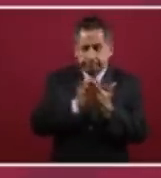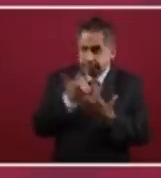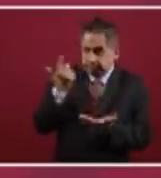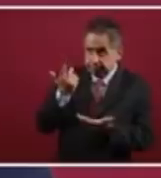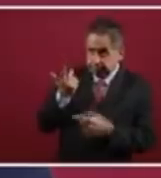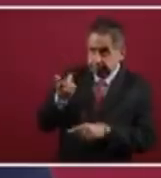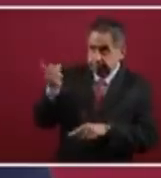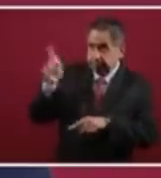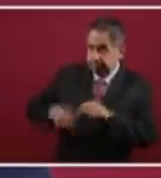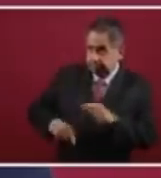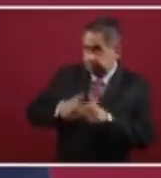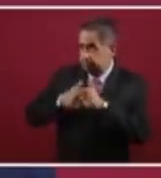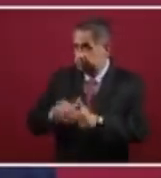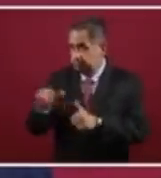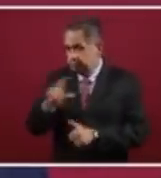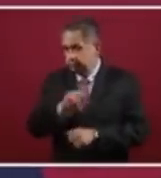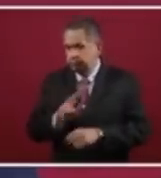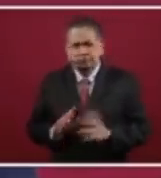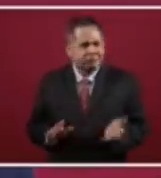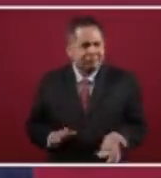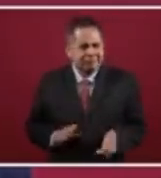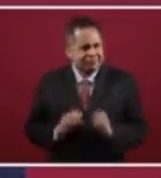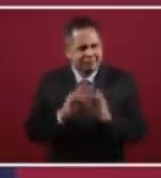mandato. Entonces, no hay